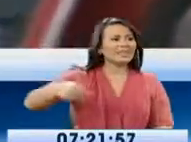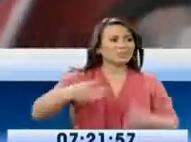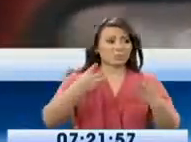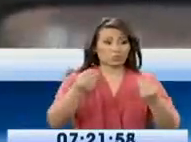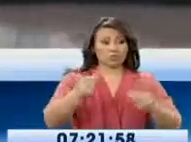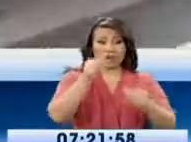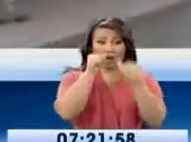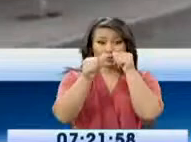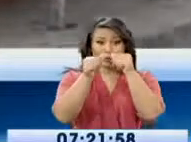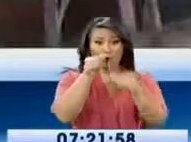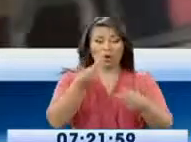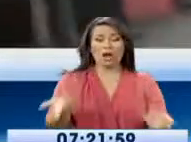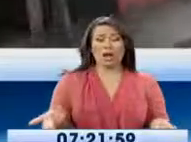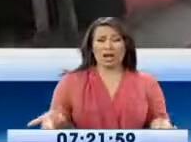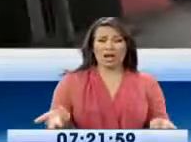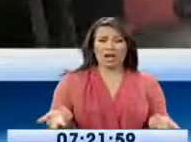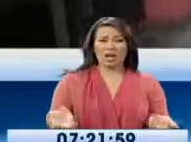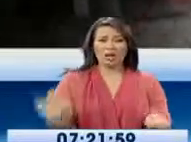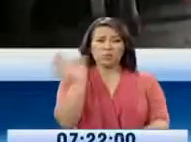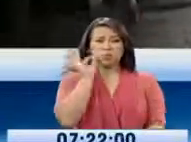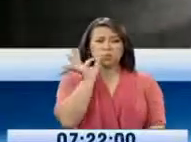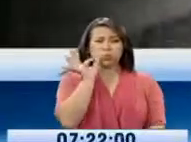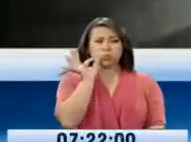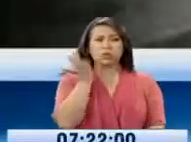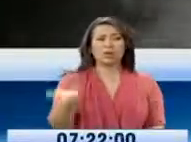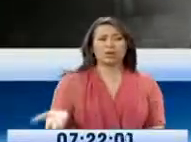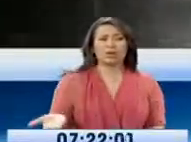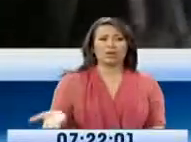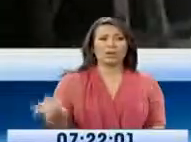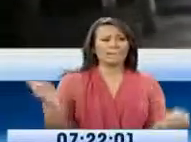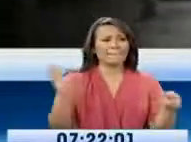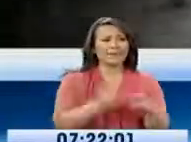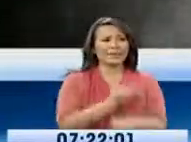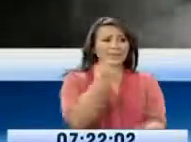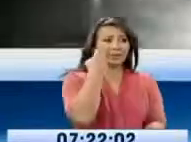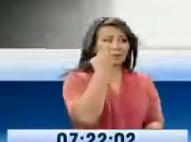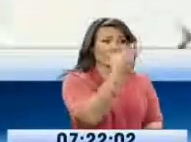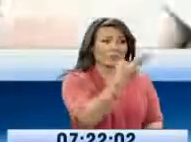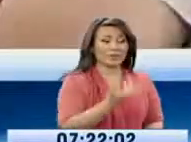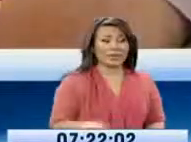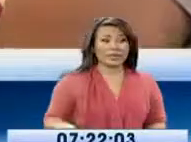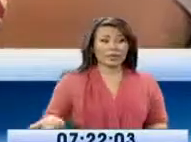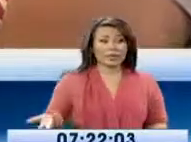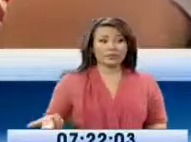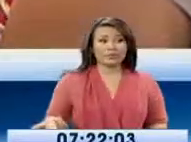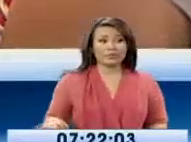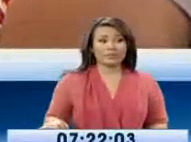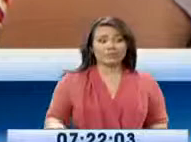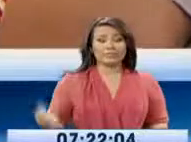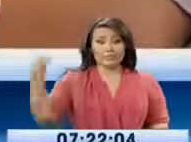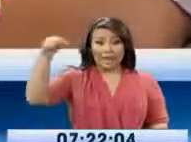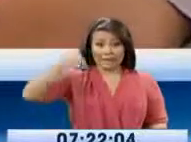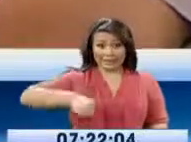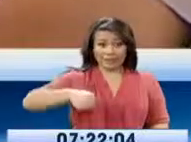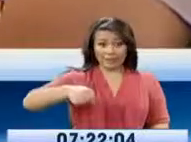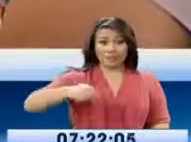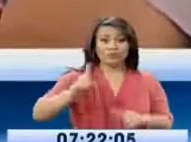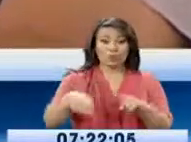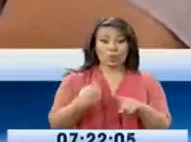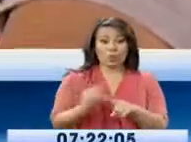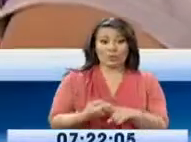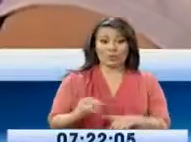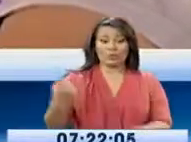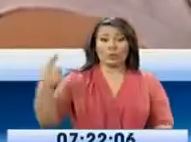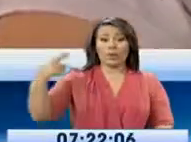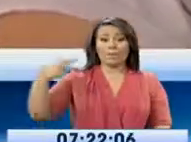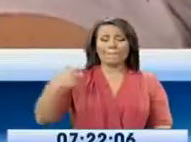caliente, sin horario, sin lugar fijo y a vista de grandes y pequeños. Pues aquí estábamos empatados ahorita, dos metiéndole